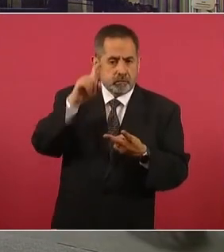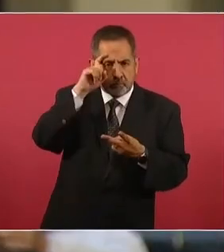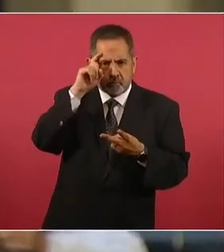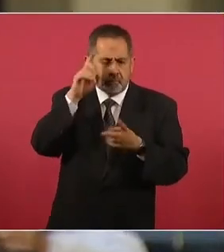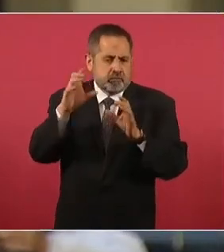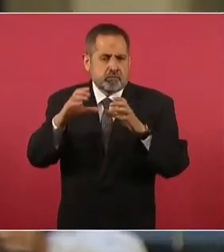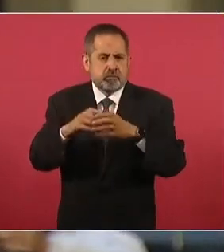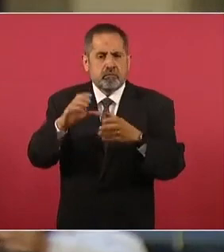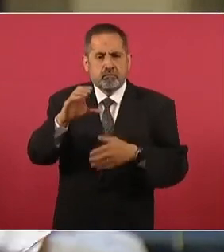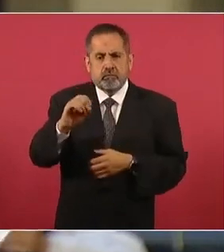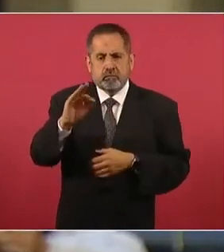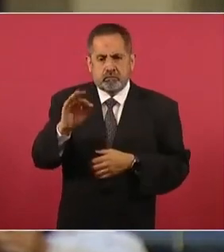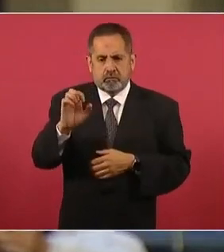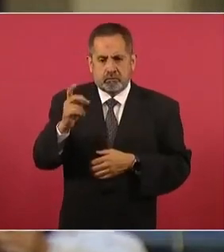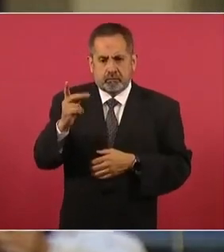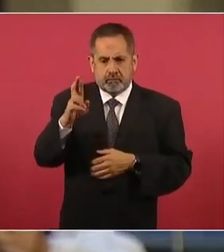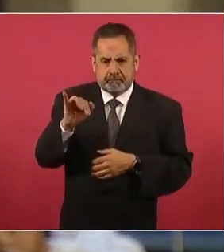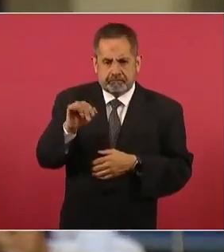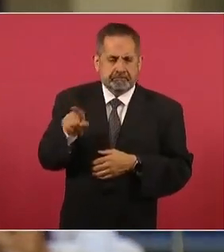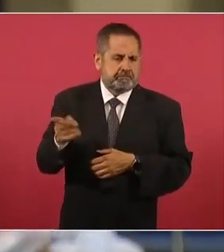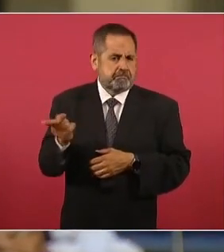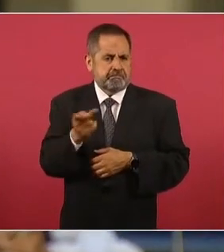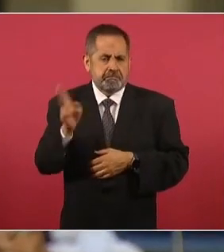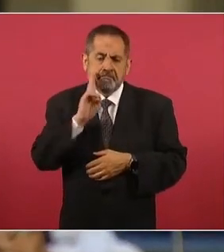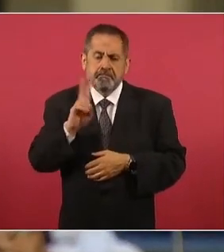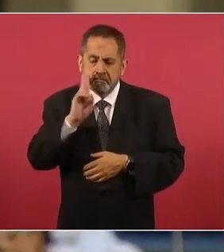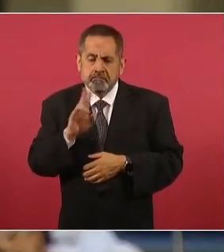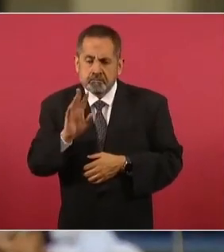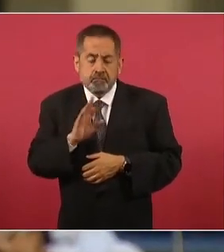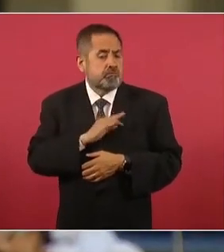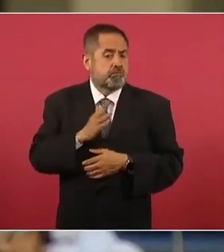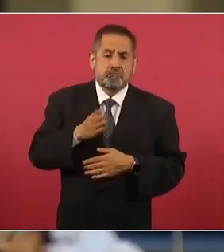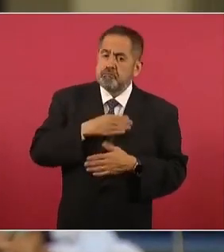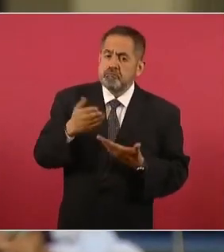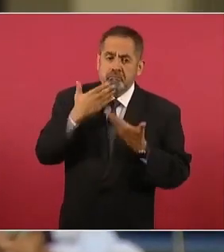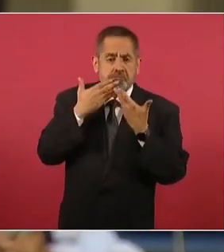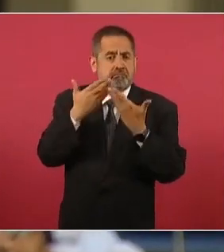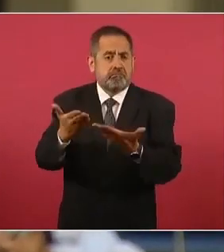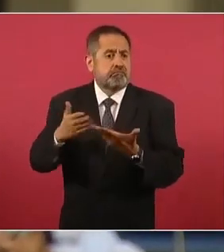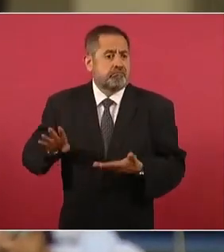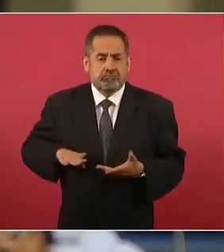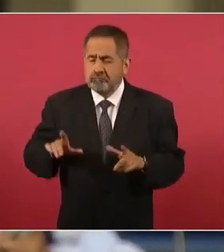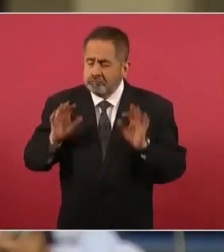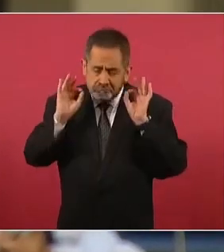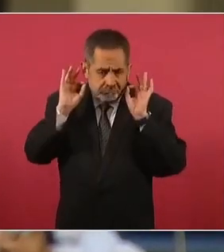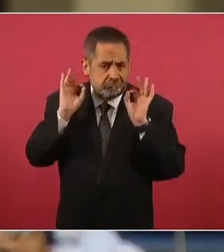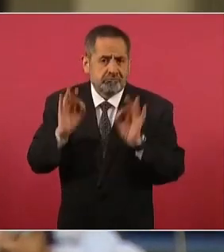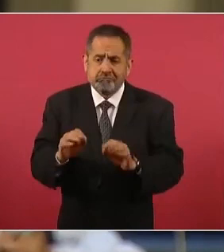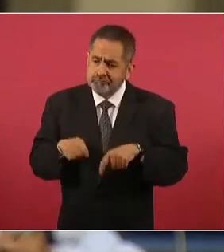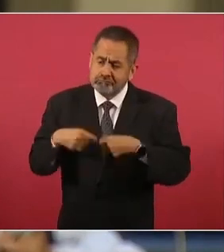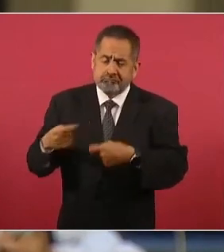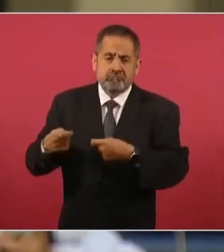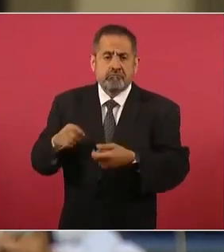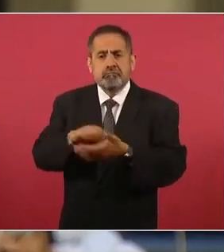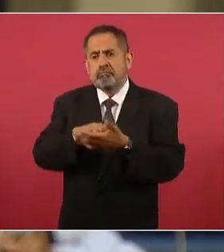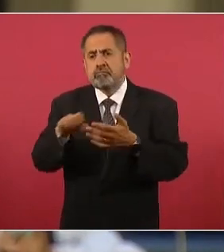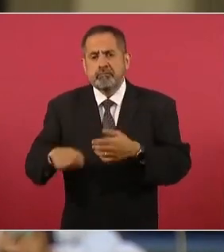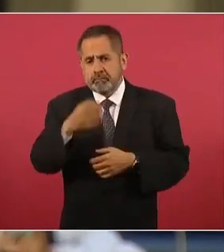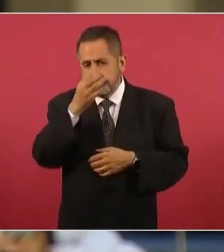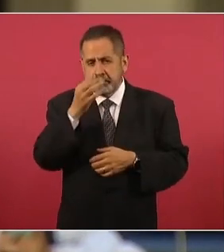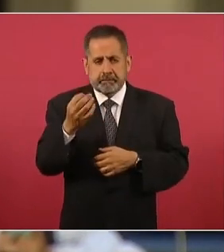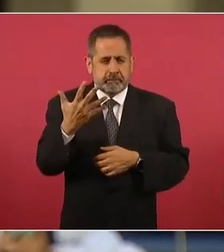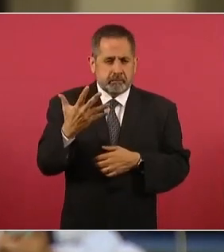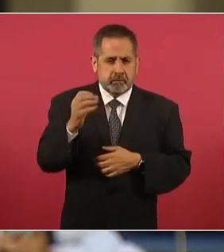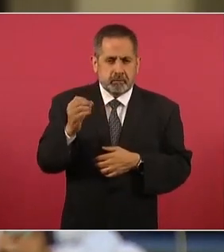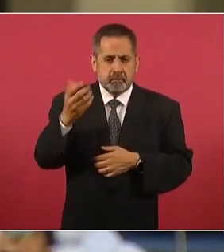gente de COFEPRIS, pues tendrá muchos beneficios su gobierno, porque en 5 o en 10